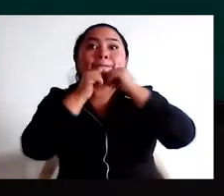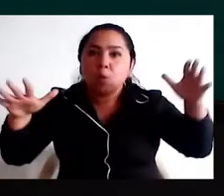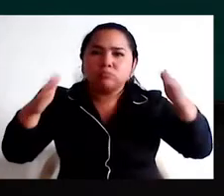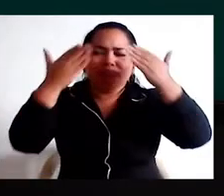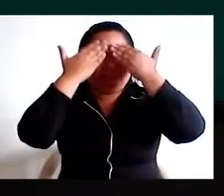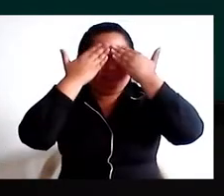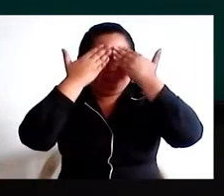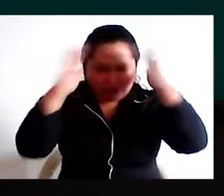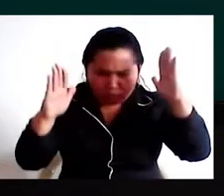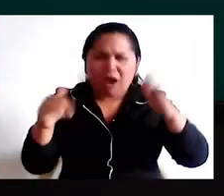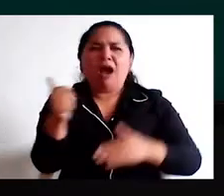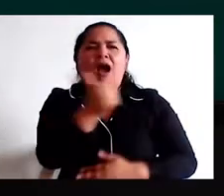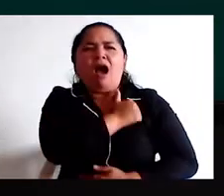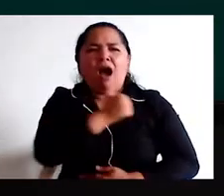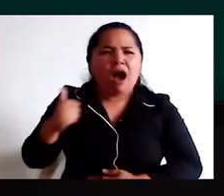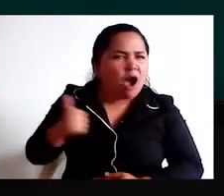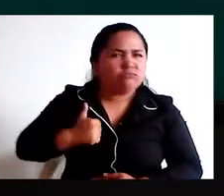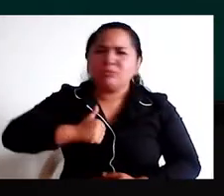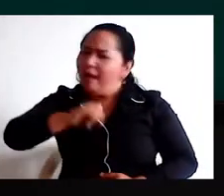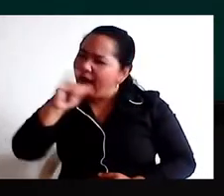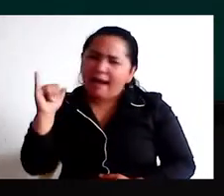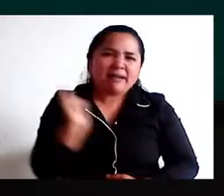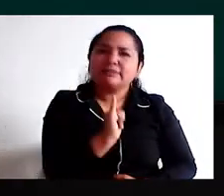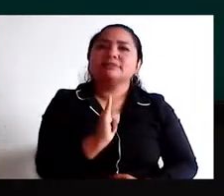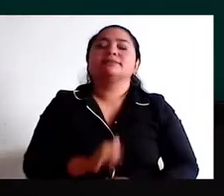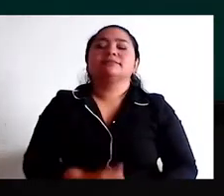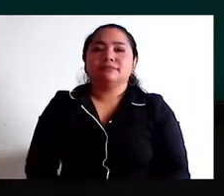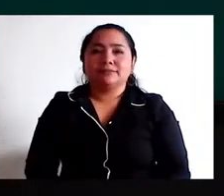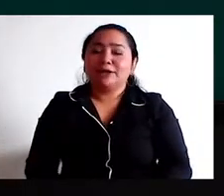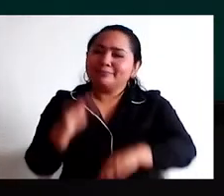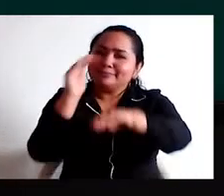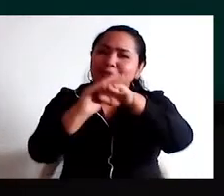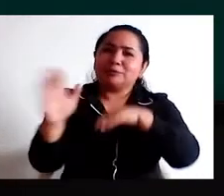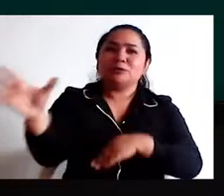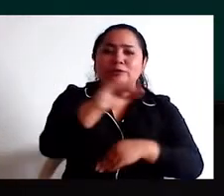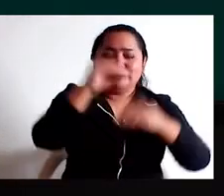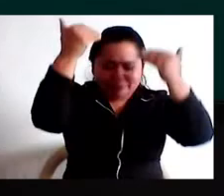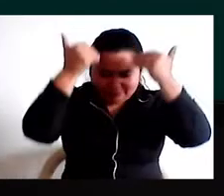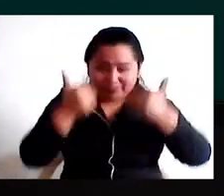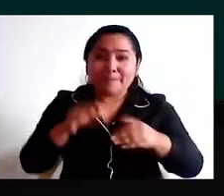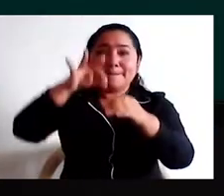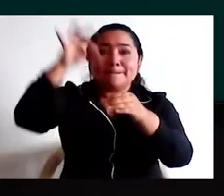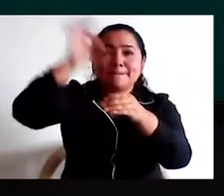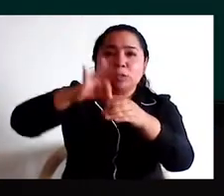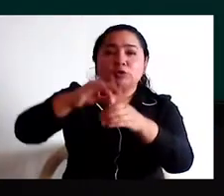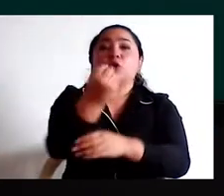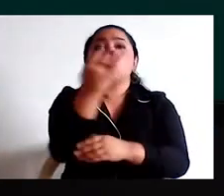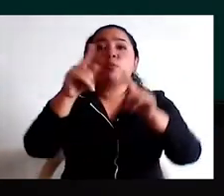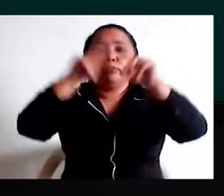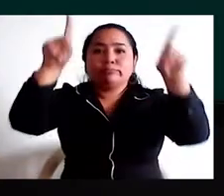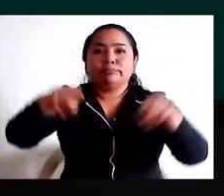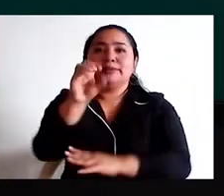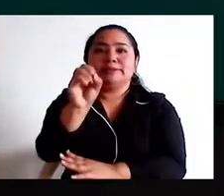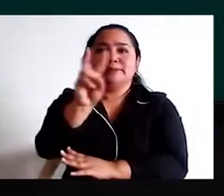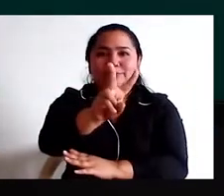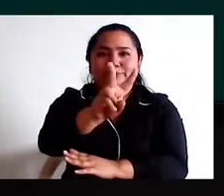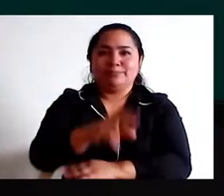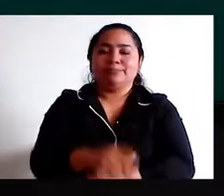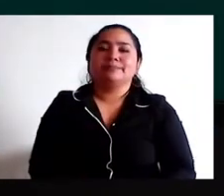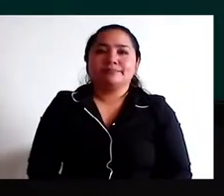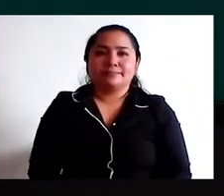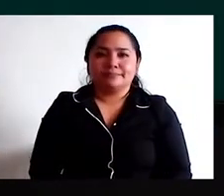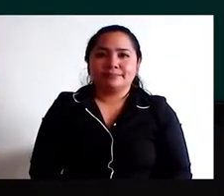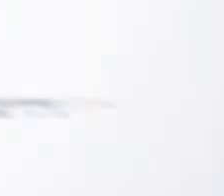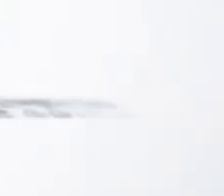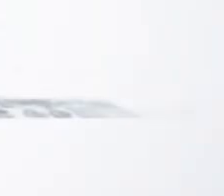universidad pública democrática y con autonomía como siempre nos hemos caracterizado los invito a votar por mí con el número 02 en el